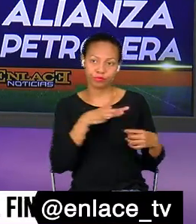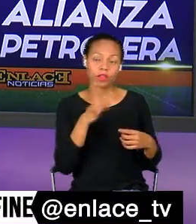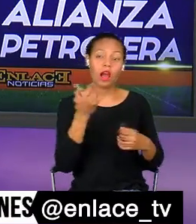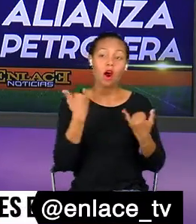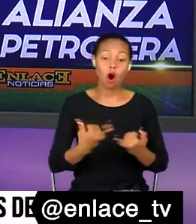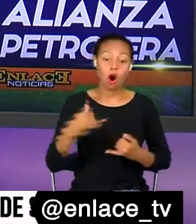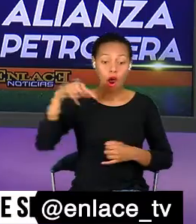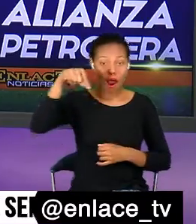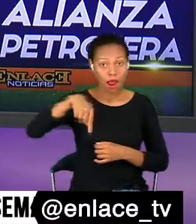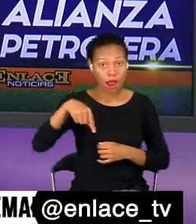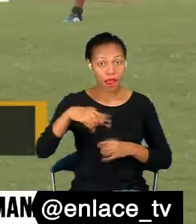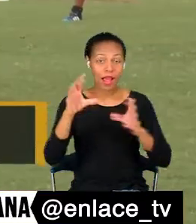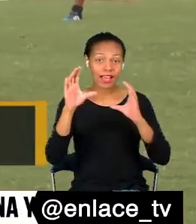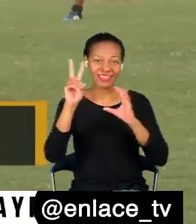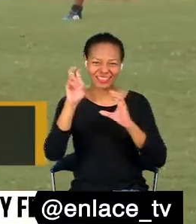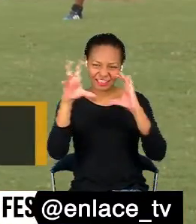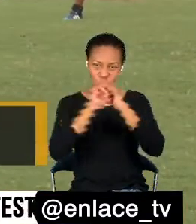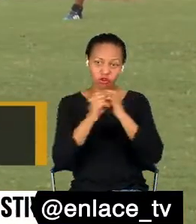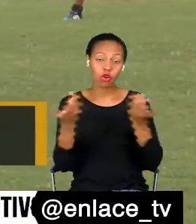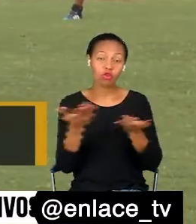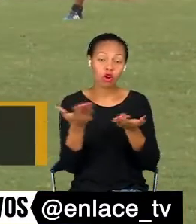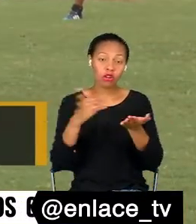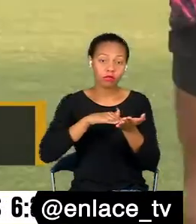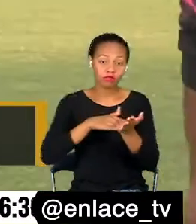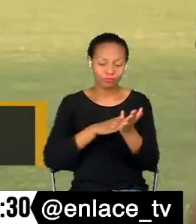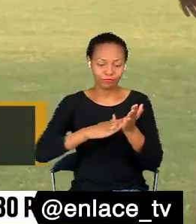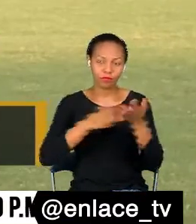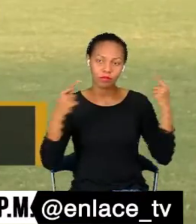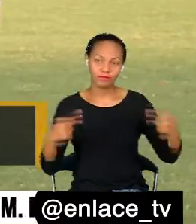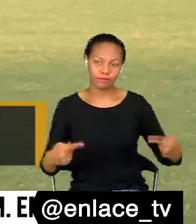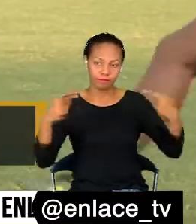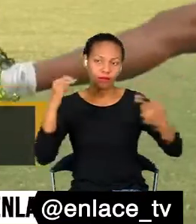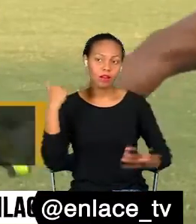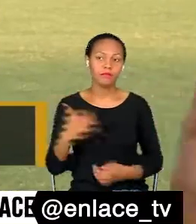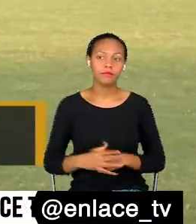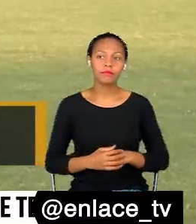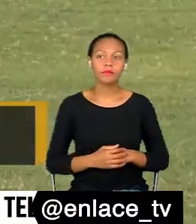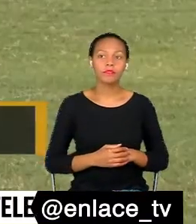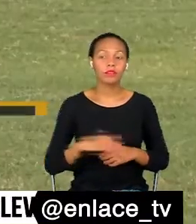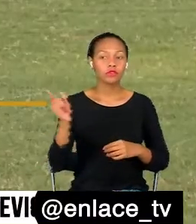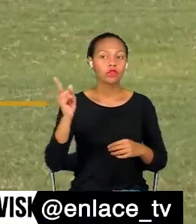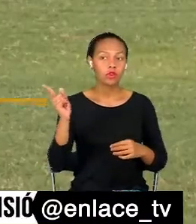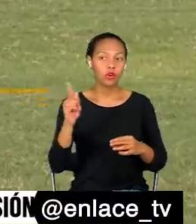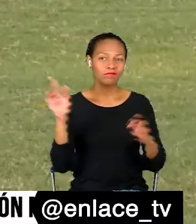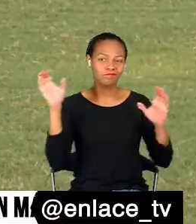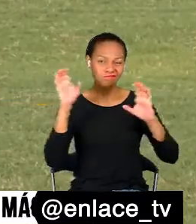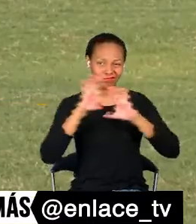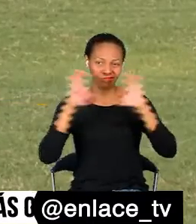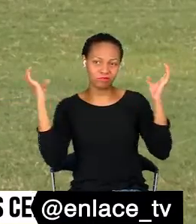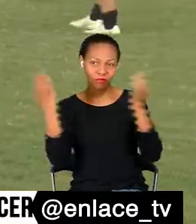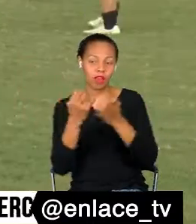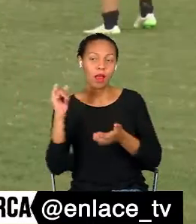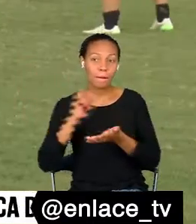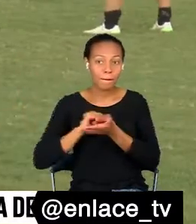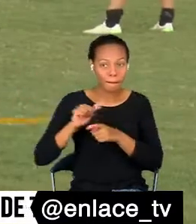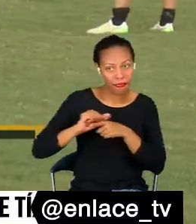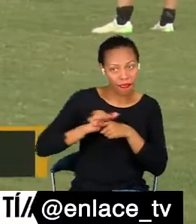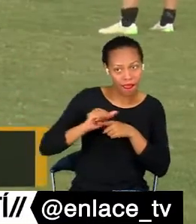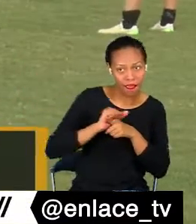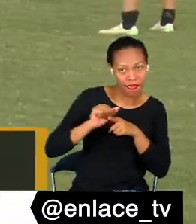Blanca. Alianza Petrolera culminó hoy su entrenamiento en el Daniel Villa Zapata como preparación para la tercera fecha de la Copa